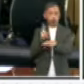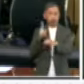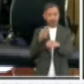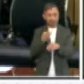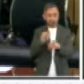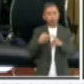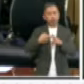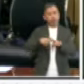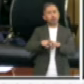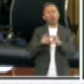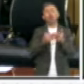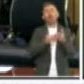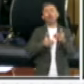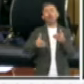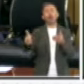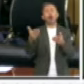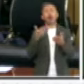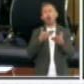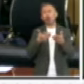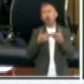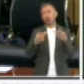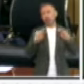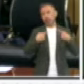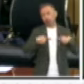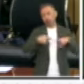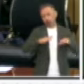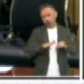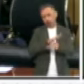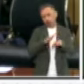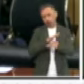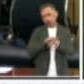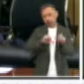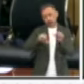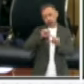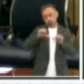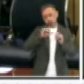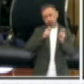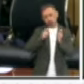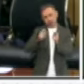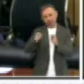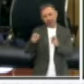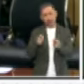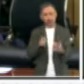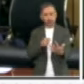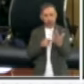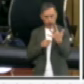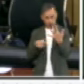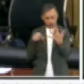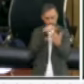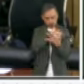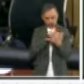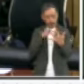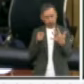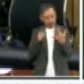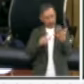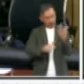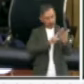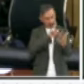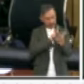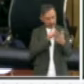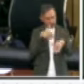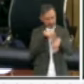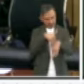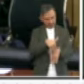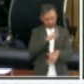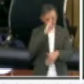estas versiones de que el mundo Jacobo lleva ahí treinta años en el puesto no es cierto el mundo